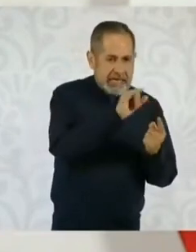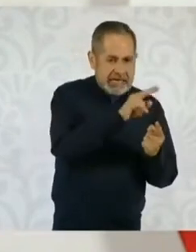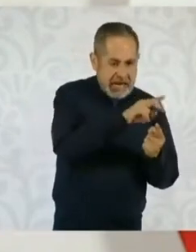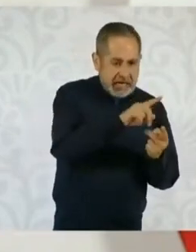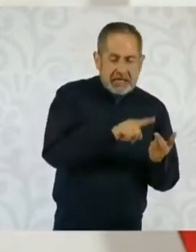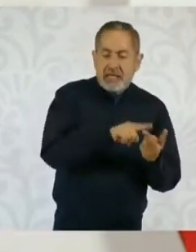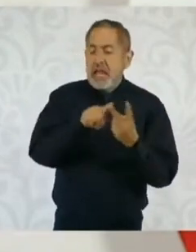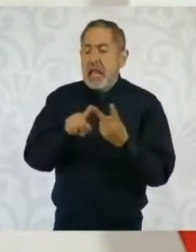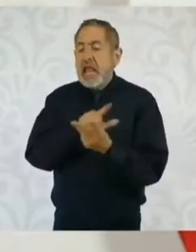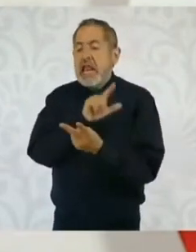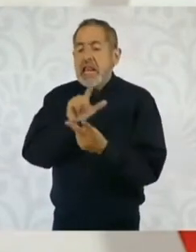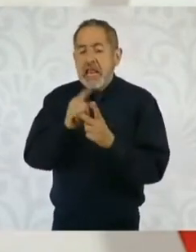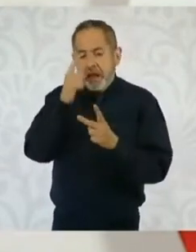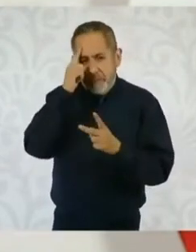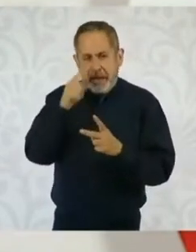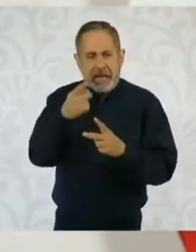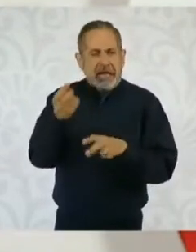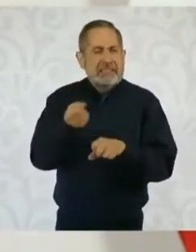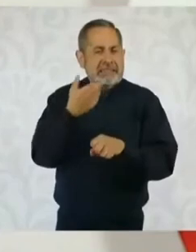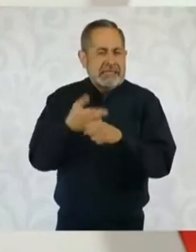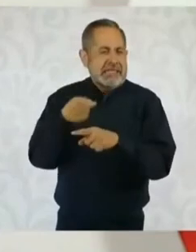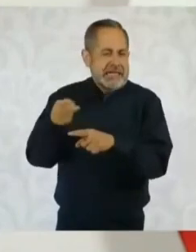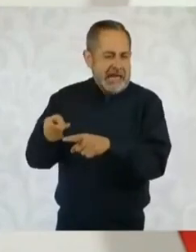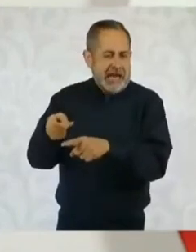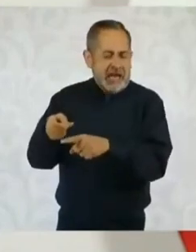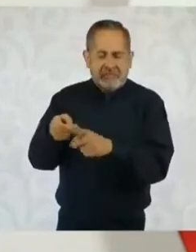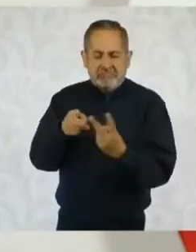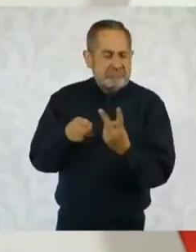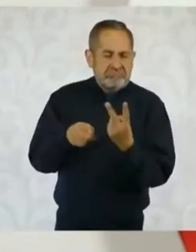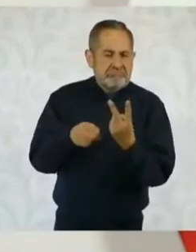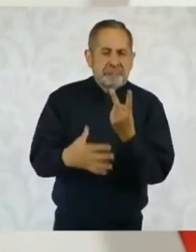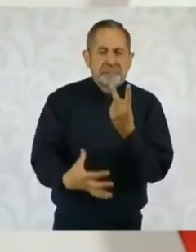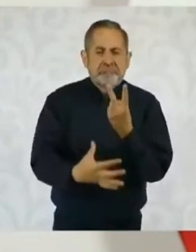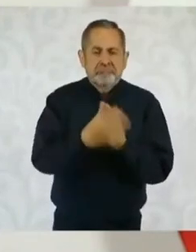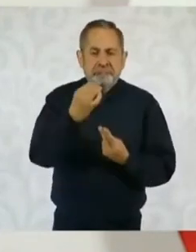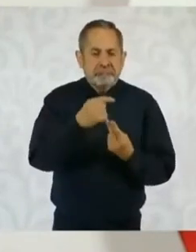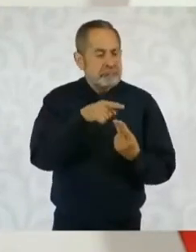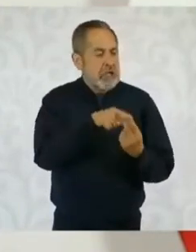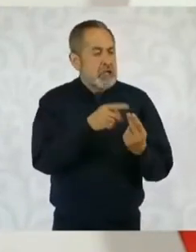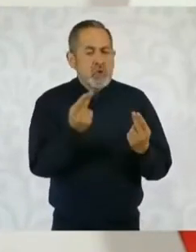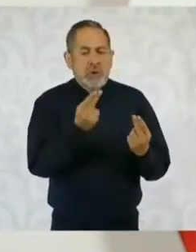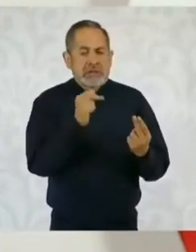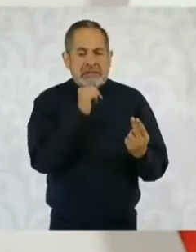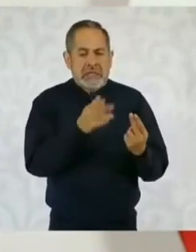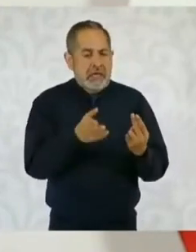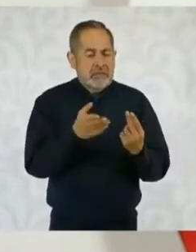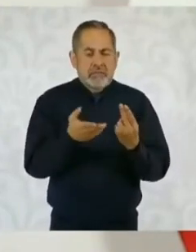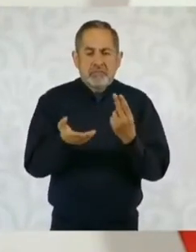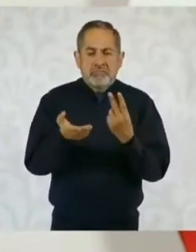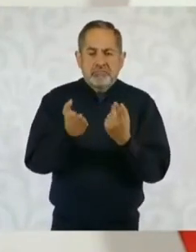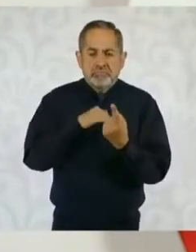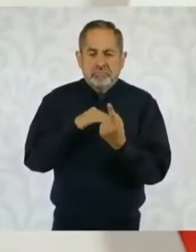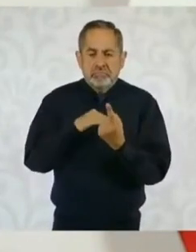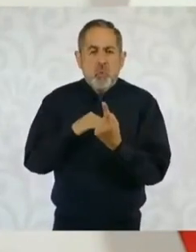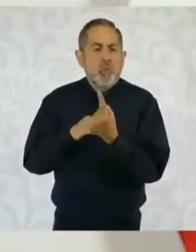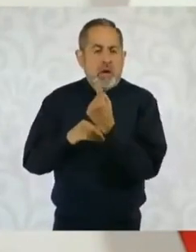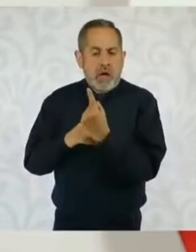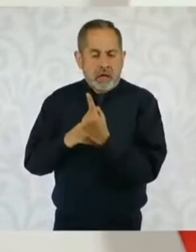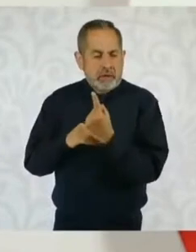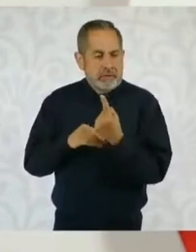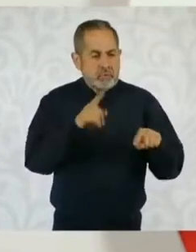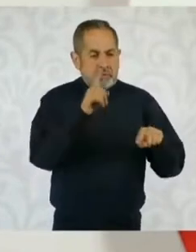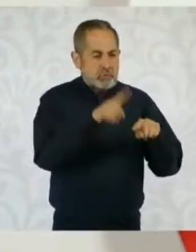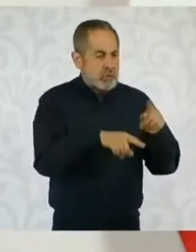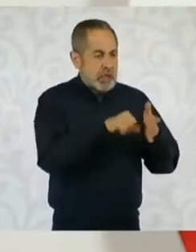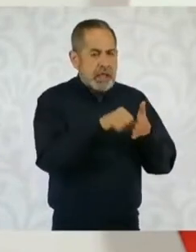Ejecutivo, para la Secretaría Anticorrupción y Buen Gobierno, esas dos ya no son necesarias, nada más se requiere una, y entonces se abroga